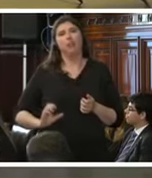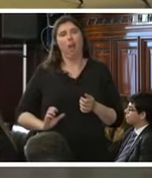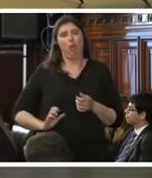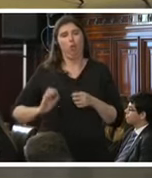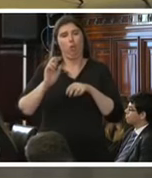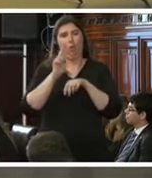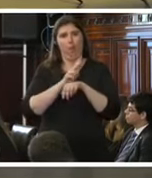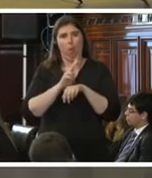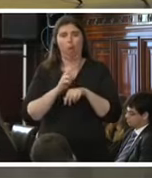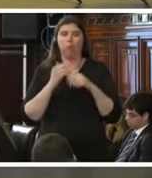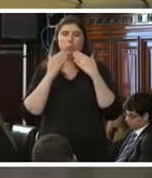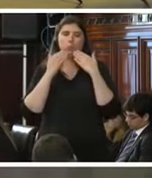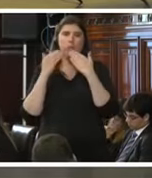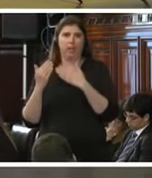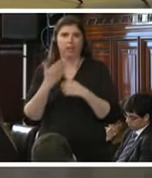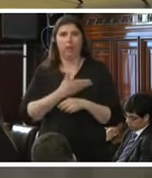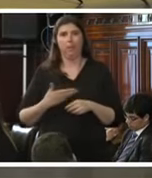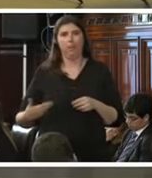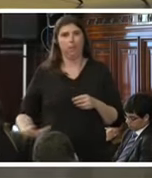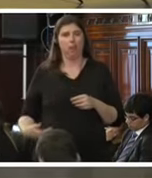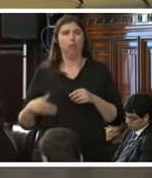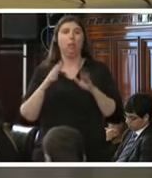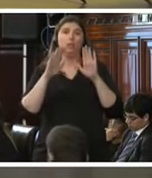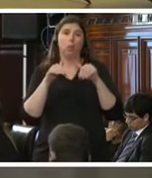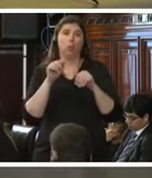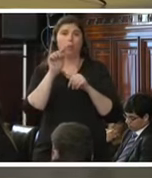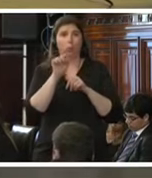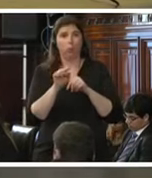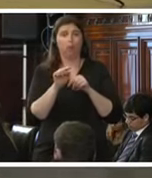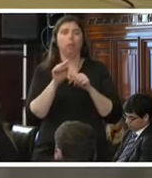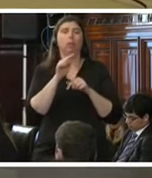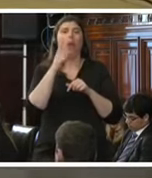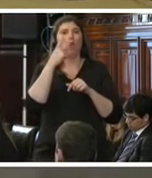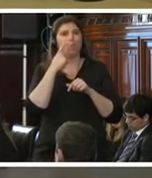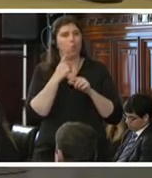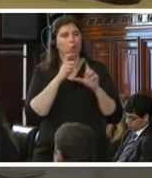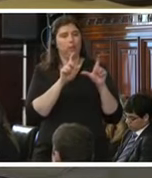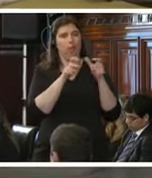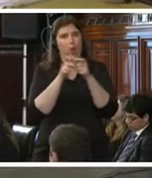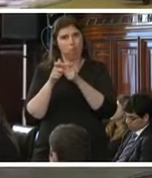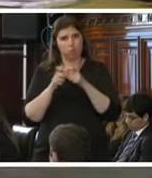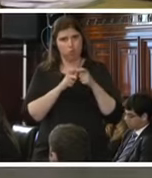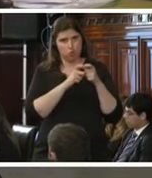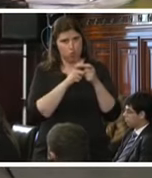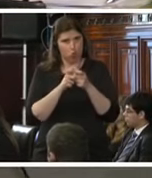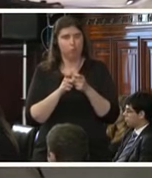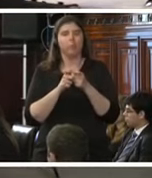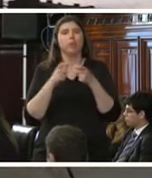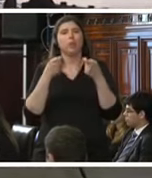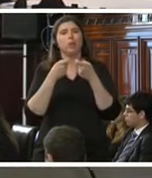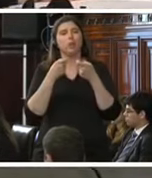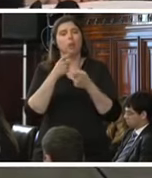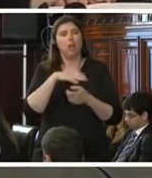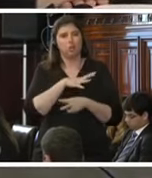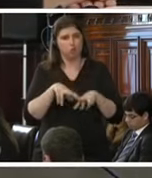Muchas gracias, Presidenta. Saludos a usted, a los señores comisionados, a los señores y señoras de la sociedad civil,